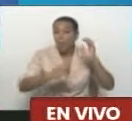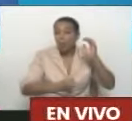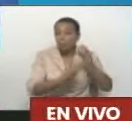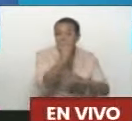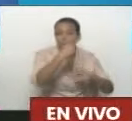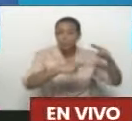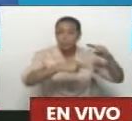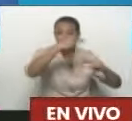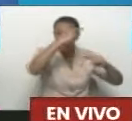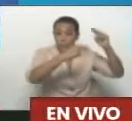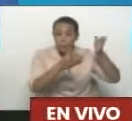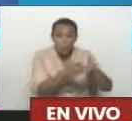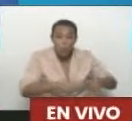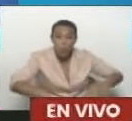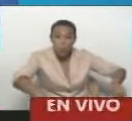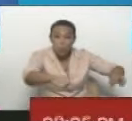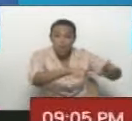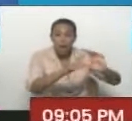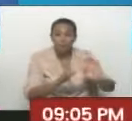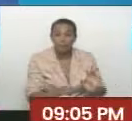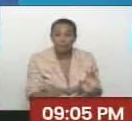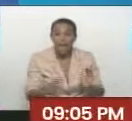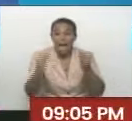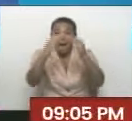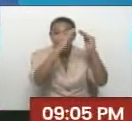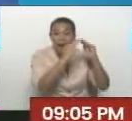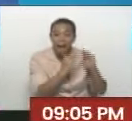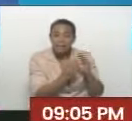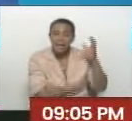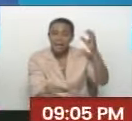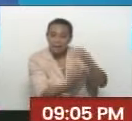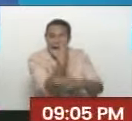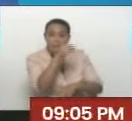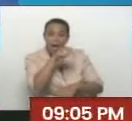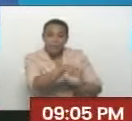cultura. Red de Casas Viva Venezuela.